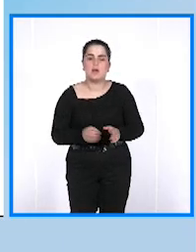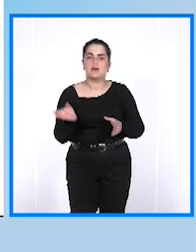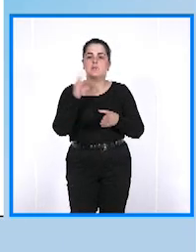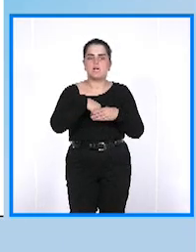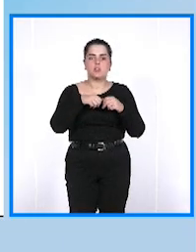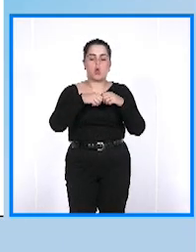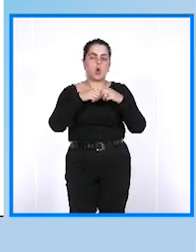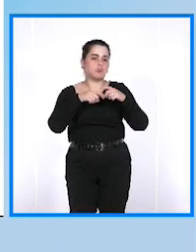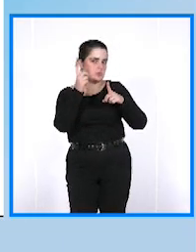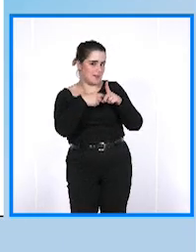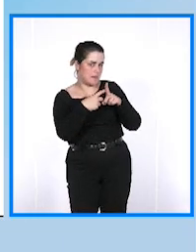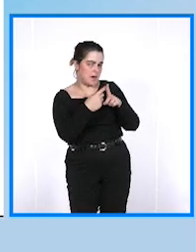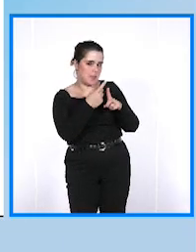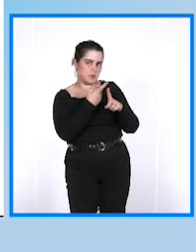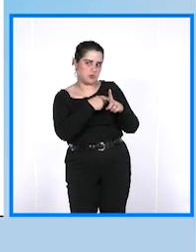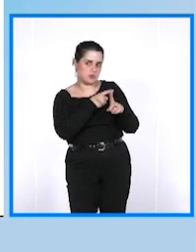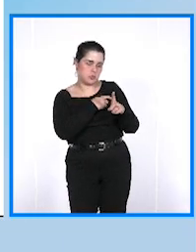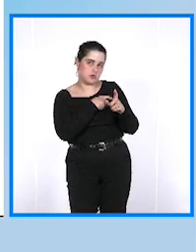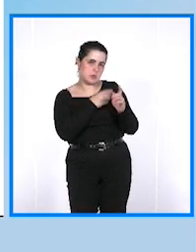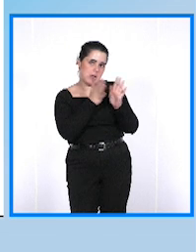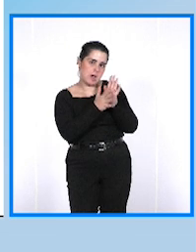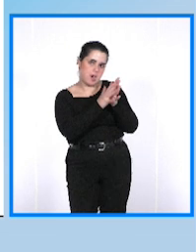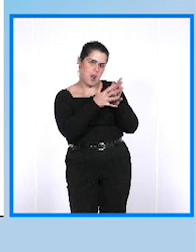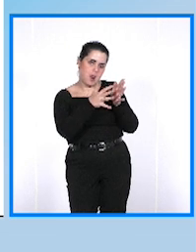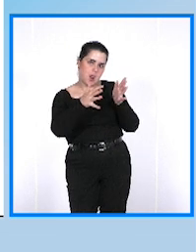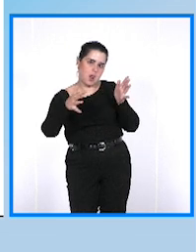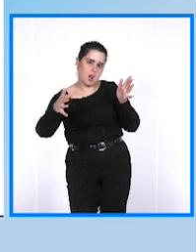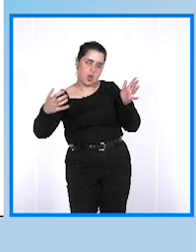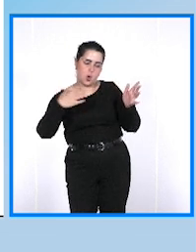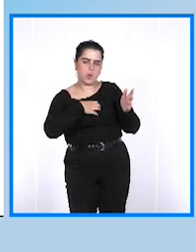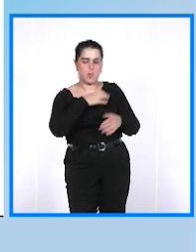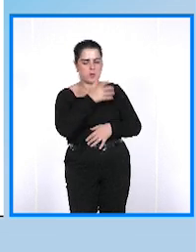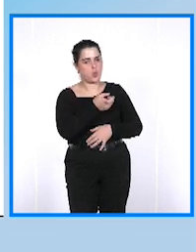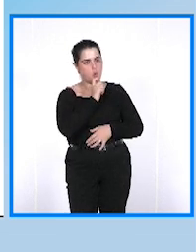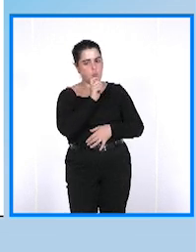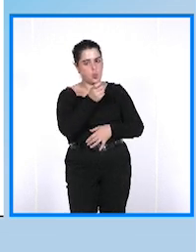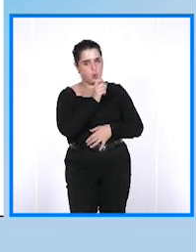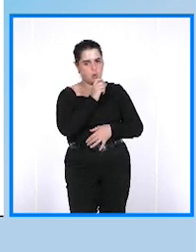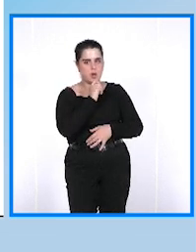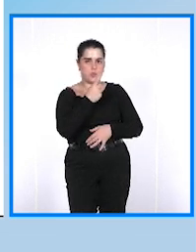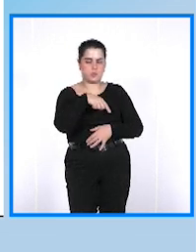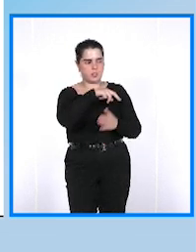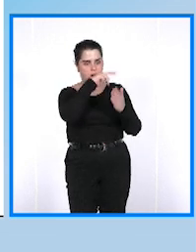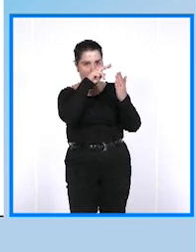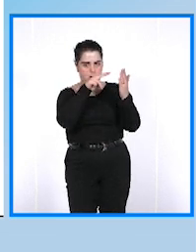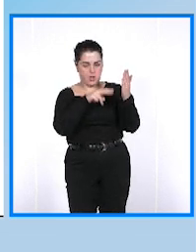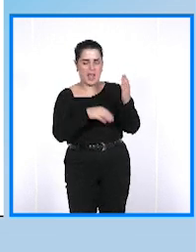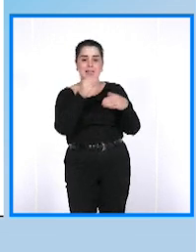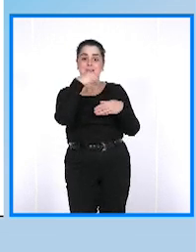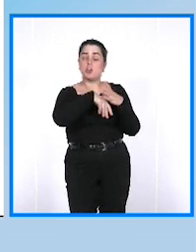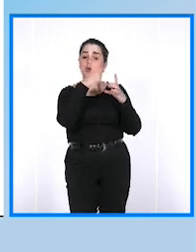nivel que no podemos explicar todo lógicamente porque es complejo y podéis estar ya leyendo Dentro de este